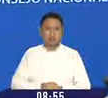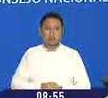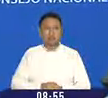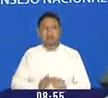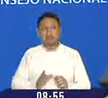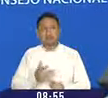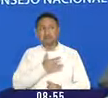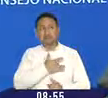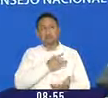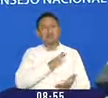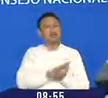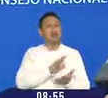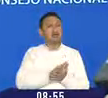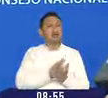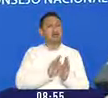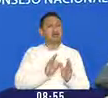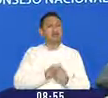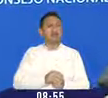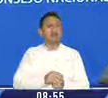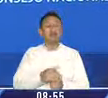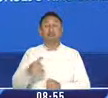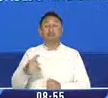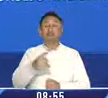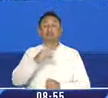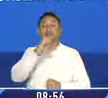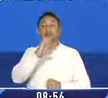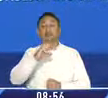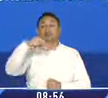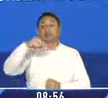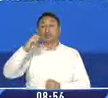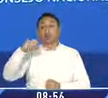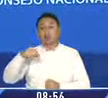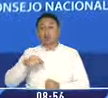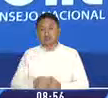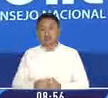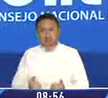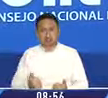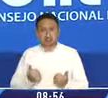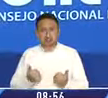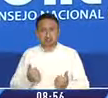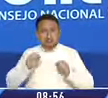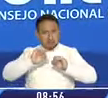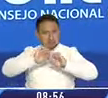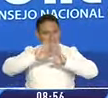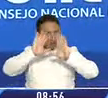tranquila, veo que el CNE está actuando con total transparencia.